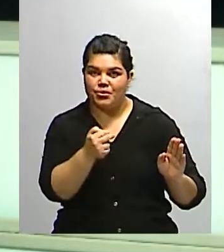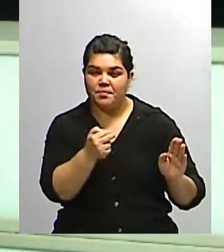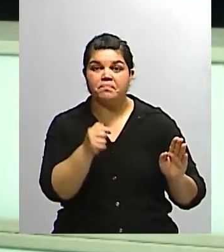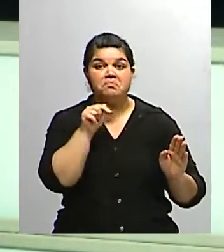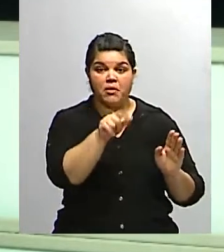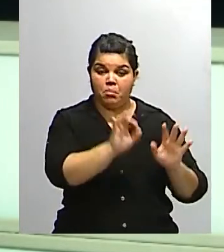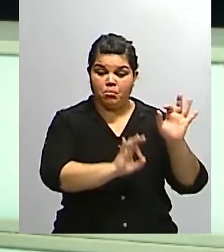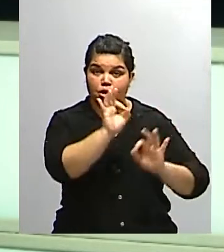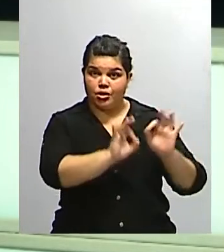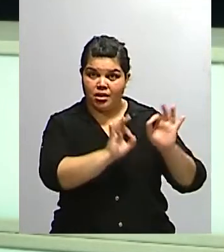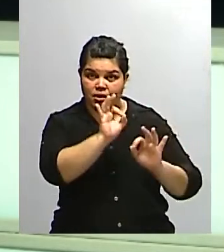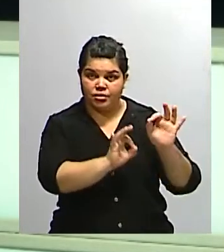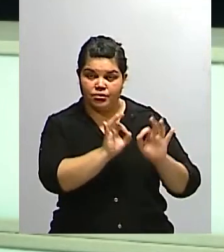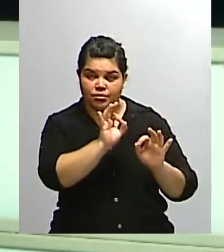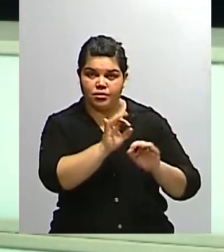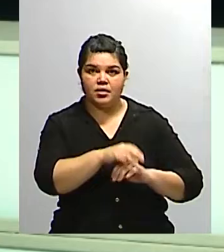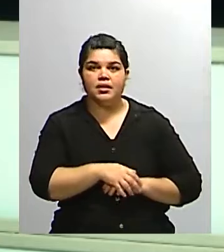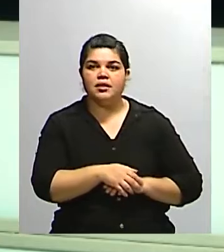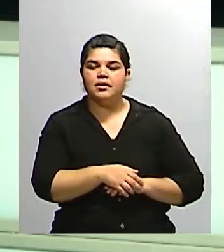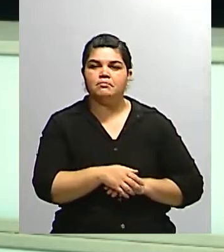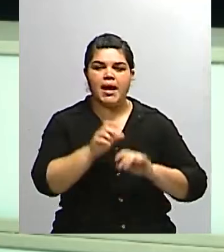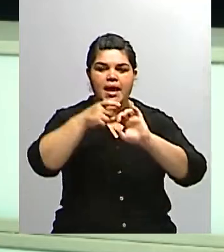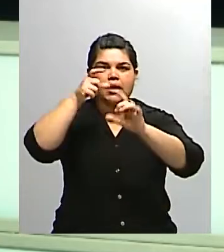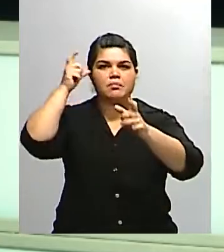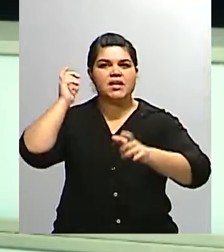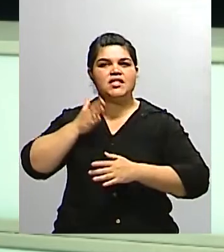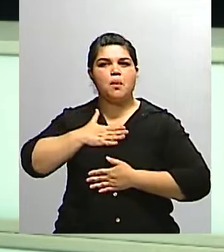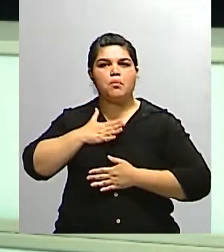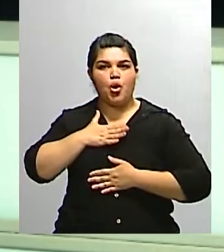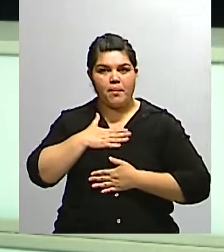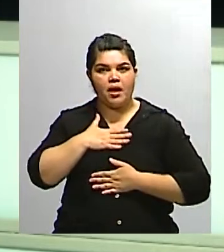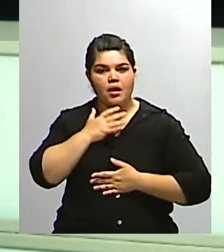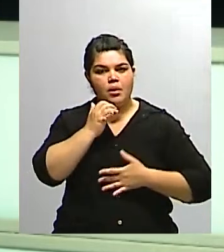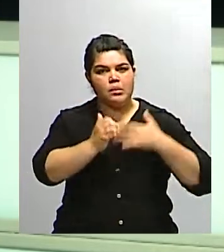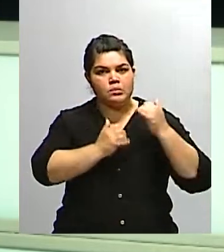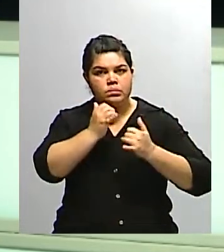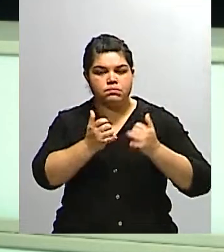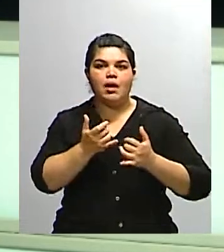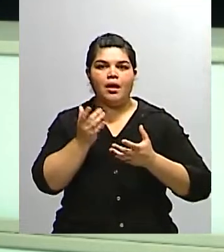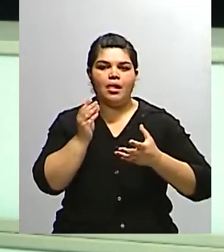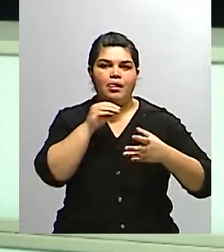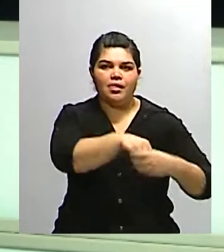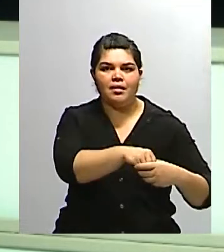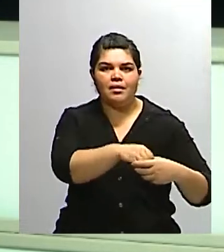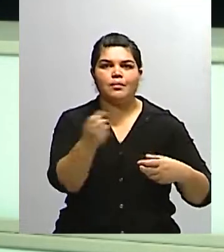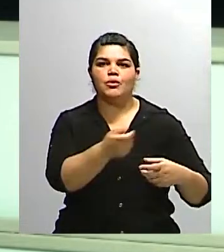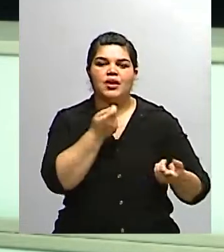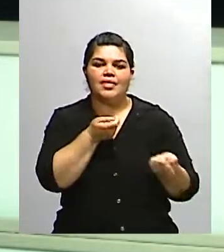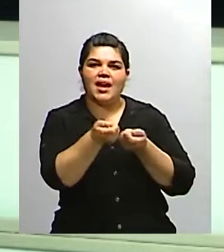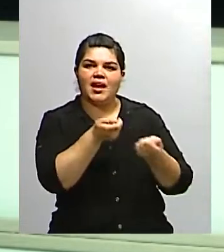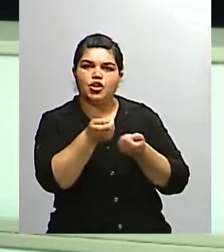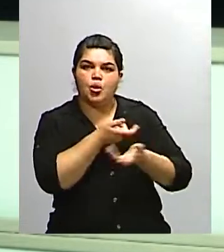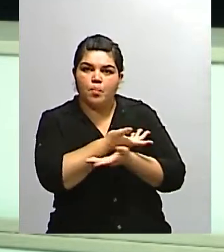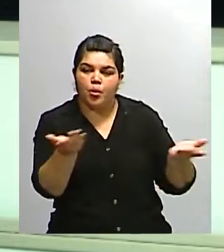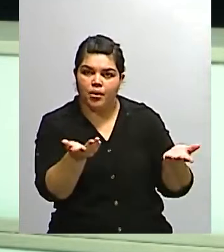ha puesto mucho de la experiencia personal y cómo ha ido gestionando en la salud pública para entender que era